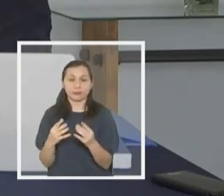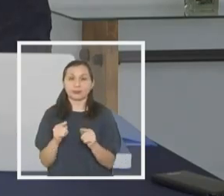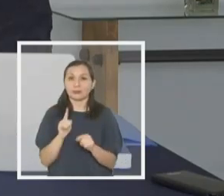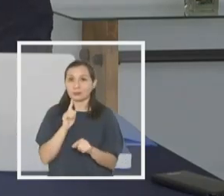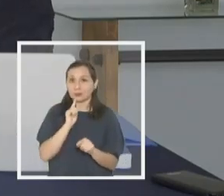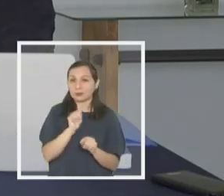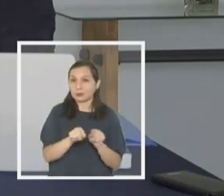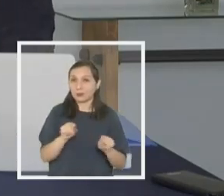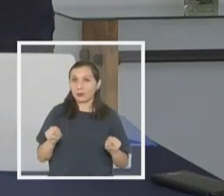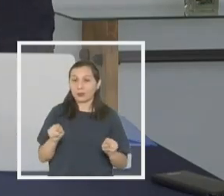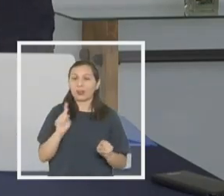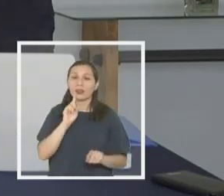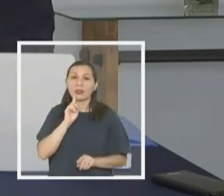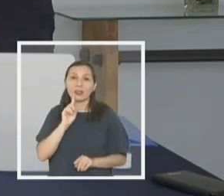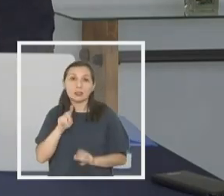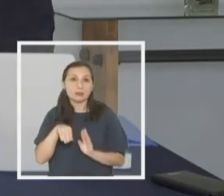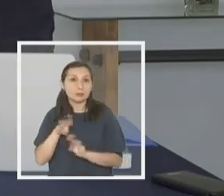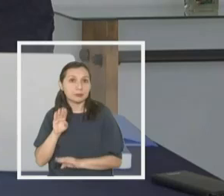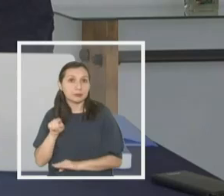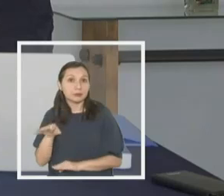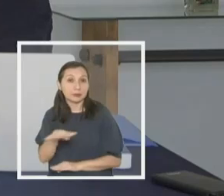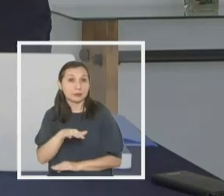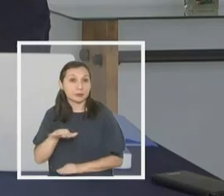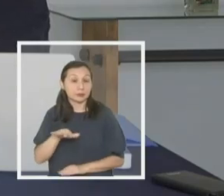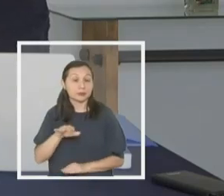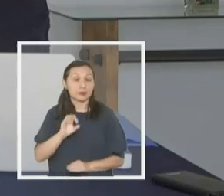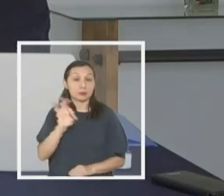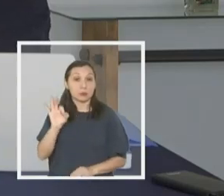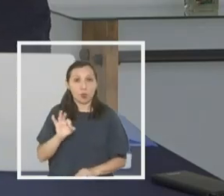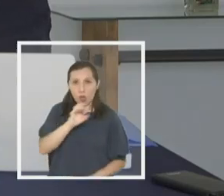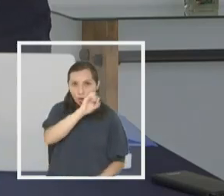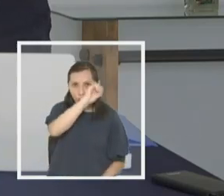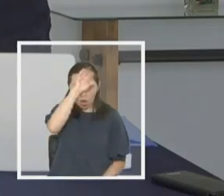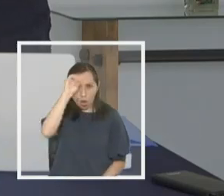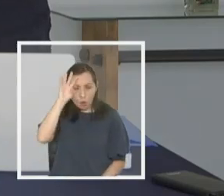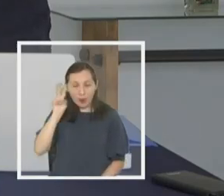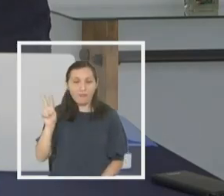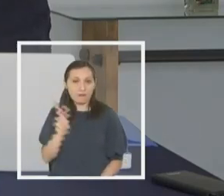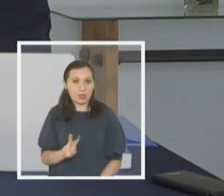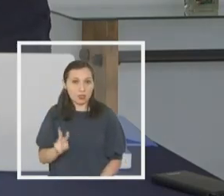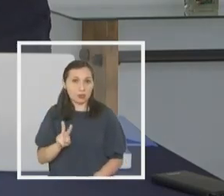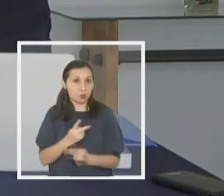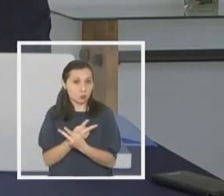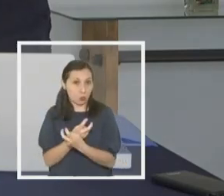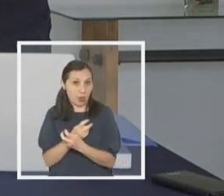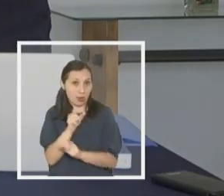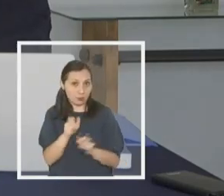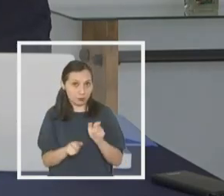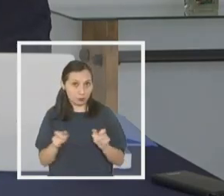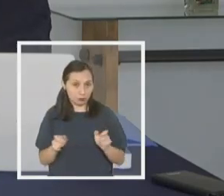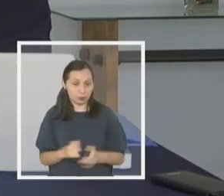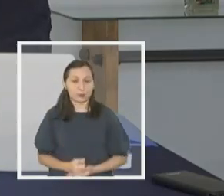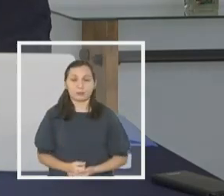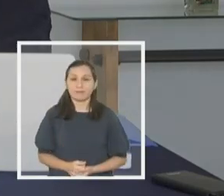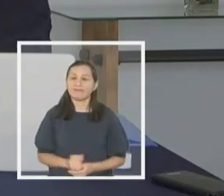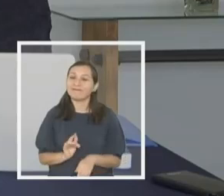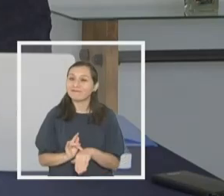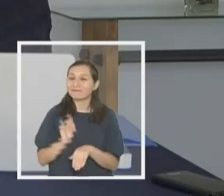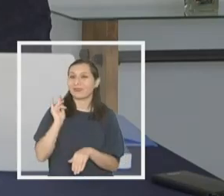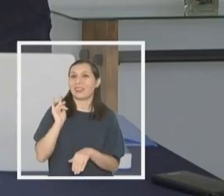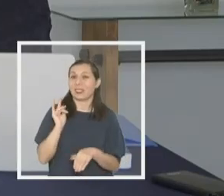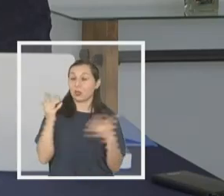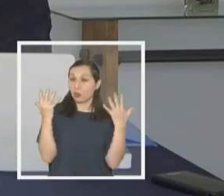hay principalmente dentro de ese porcentaje colombianos y venezolanos. Ahora, es muy